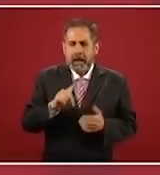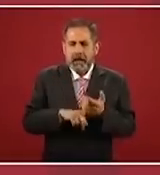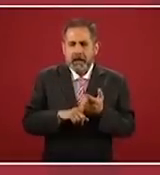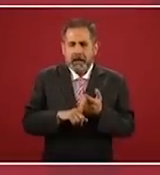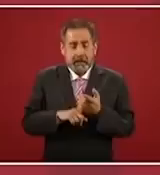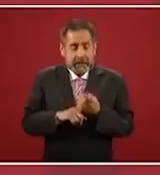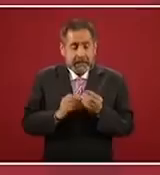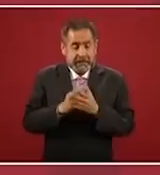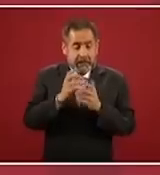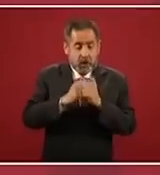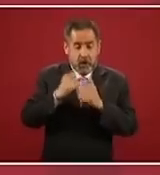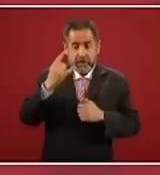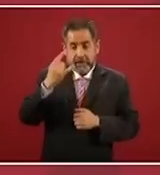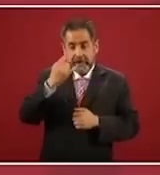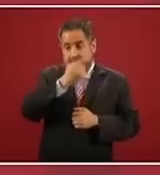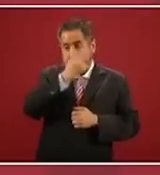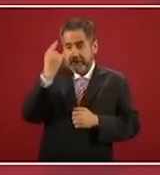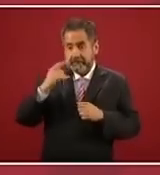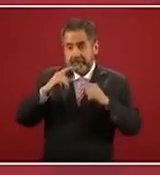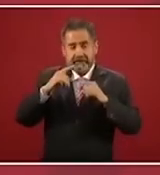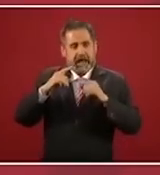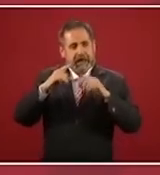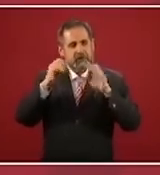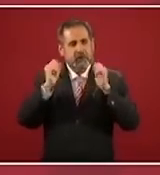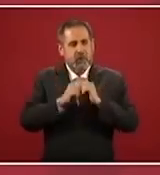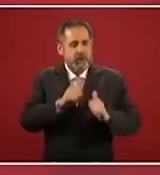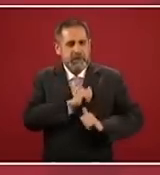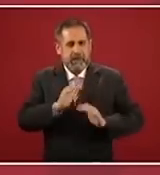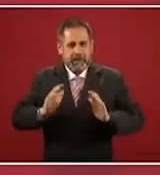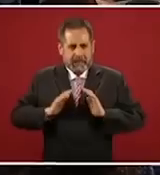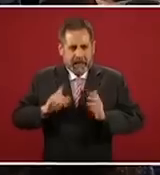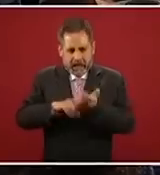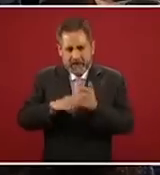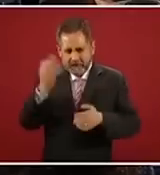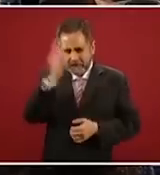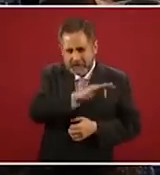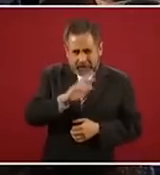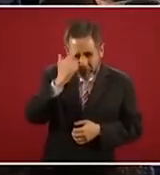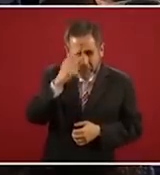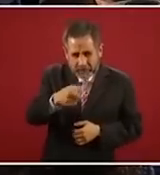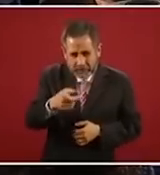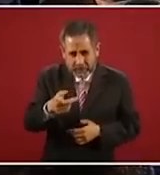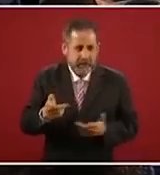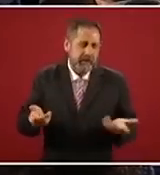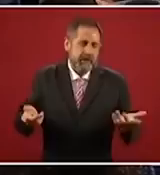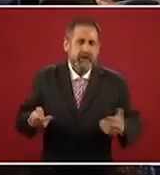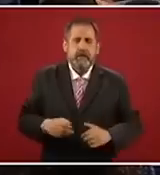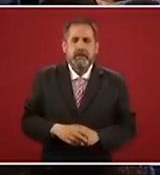salía disfrazado de militar, que era falsa?